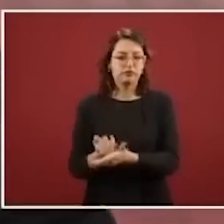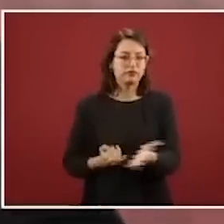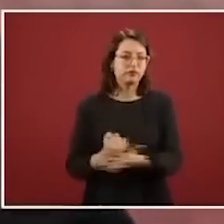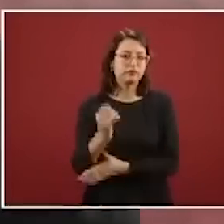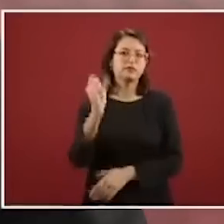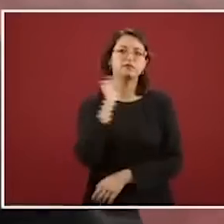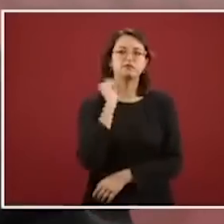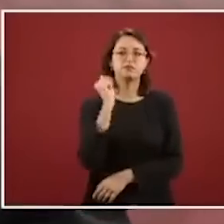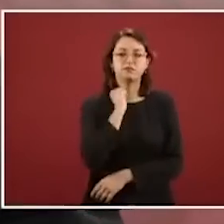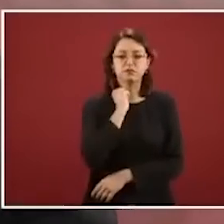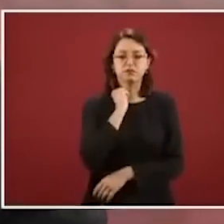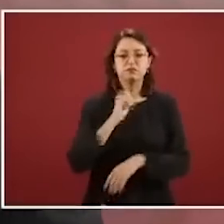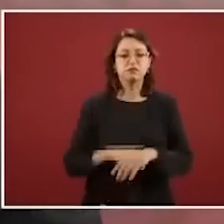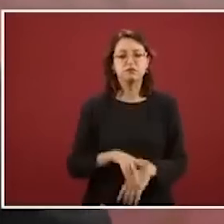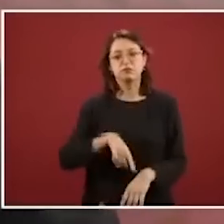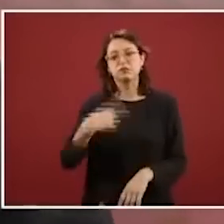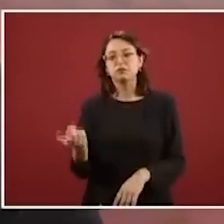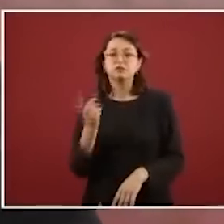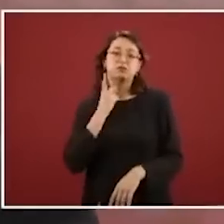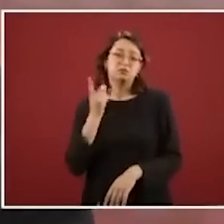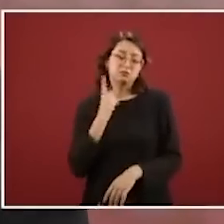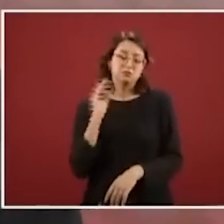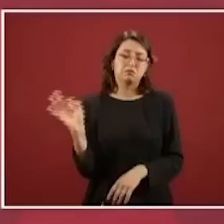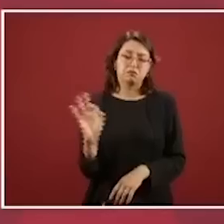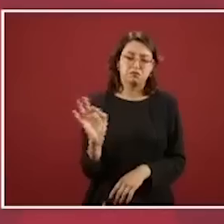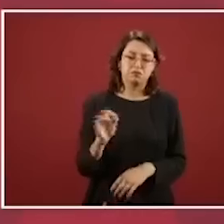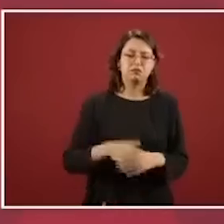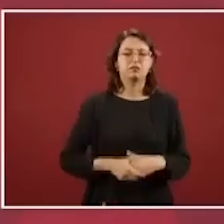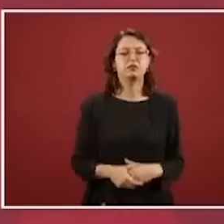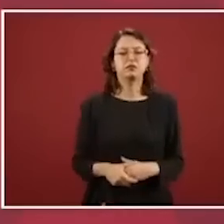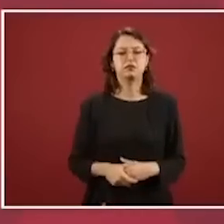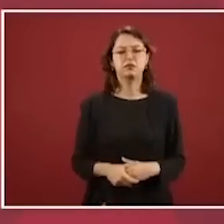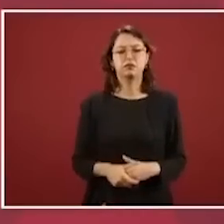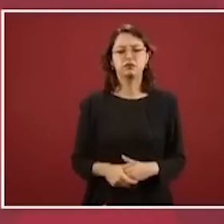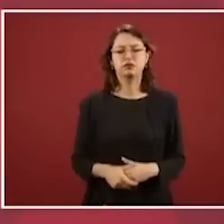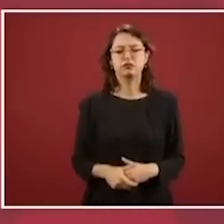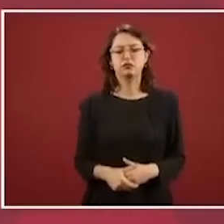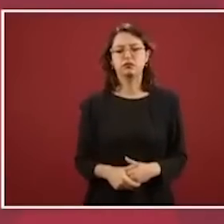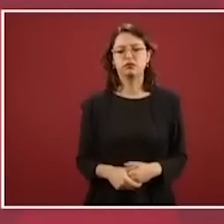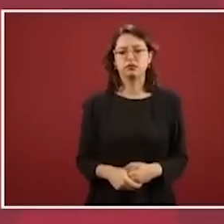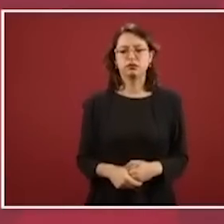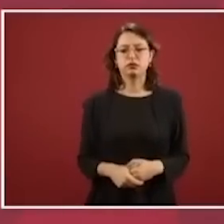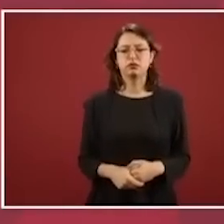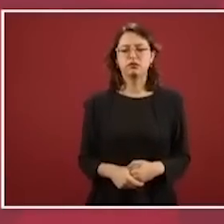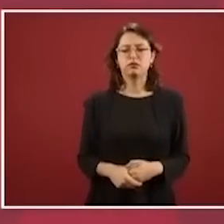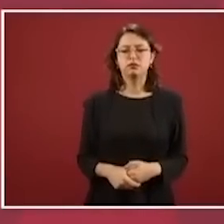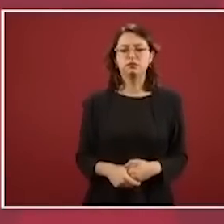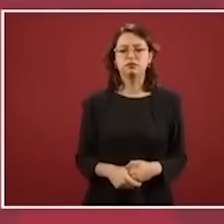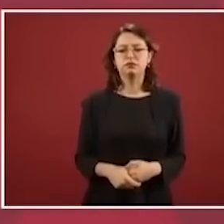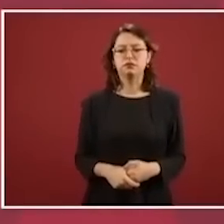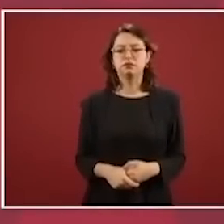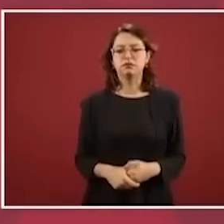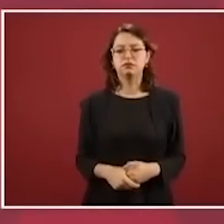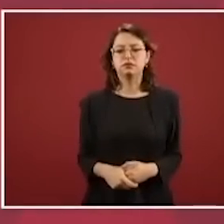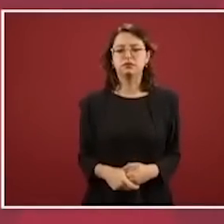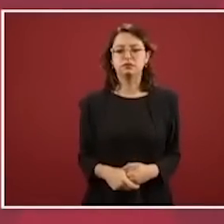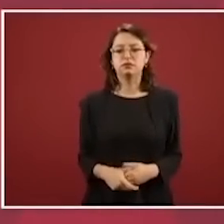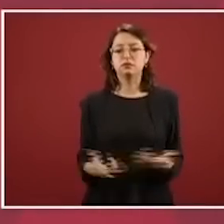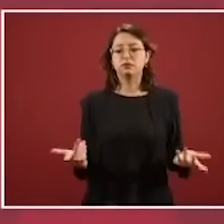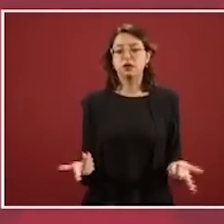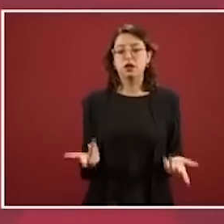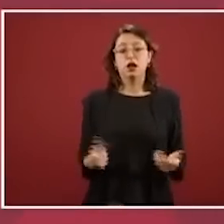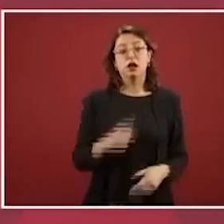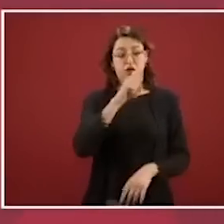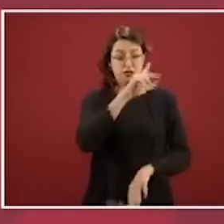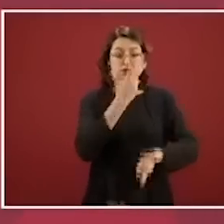la República y, en su caso, la Cámara de Diputados. Bueno, dentro de esas normas de implementación, el Congreso se propone que el Congreso de